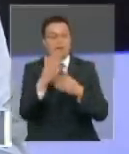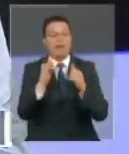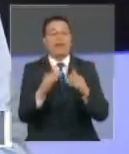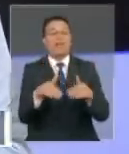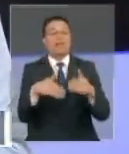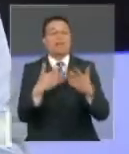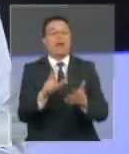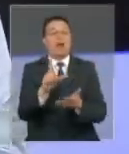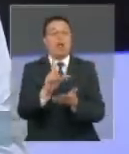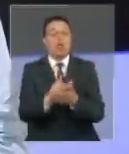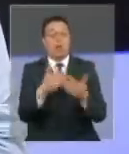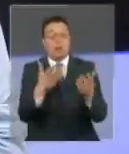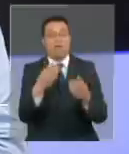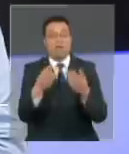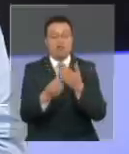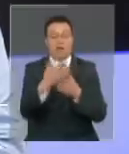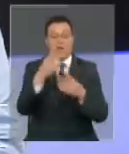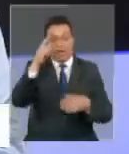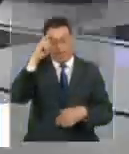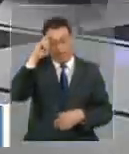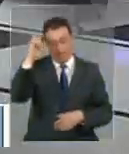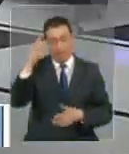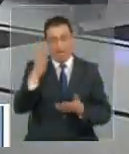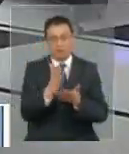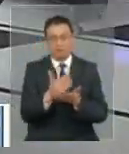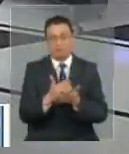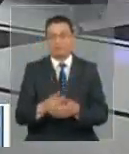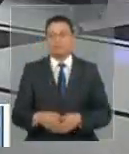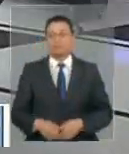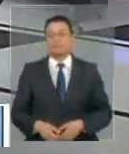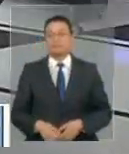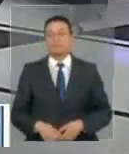espacio a gente que venga con nuevas ideas. Marcelo.